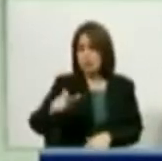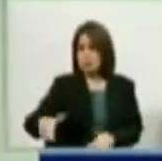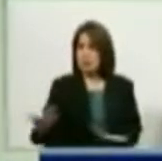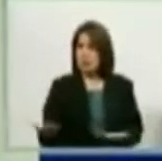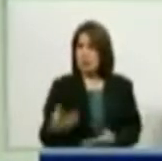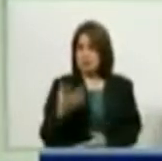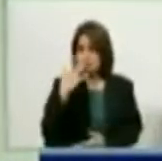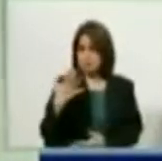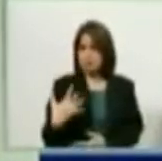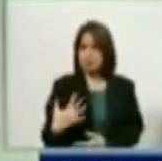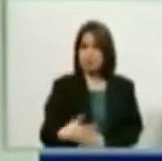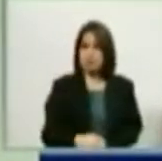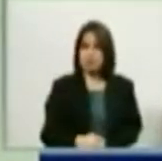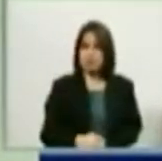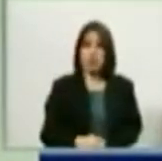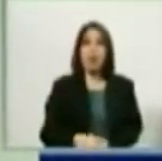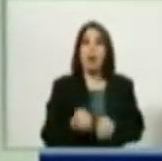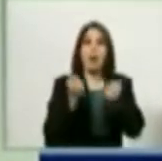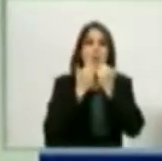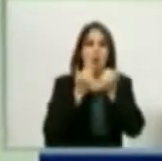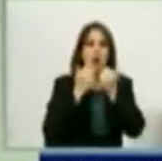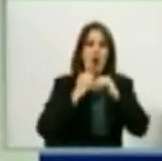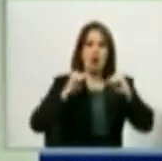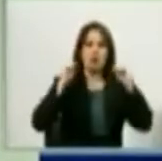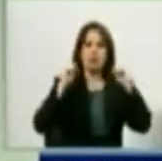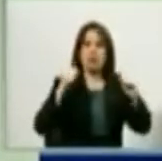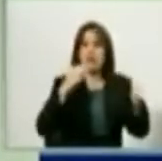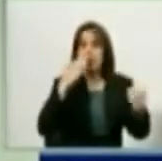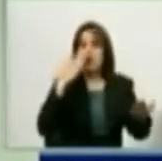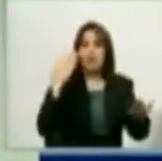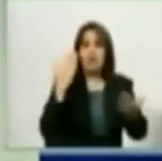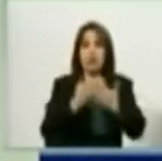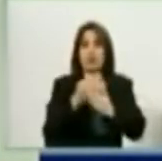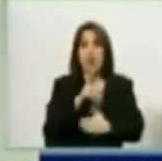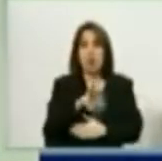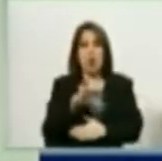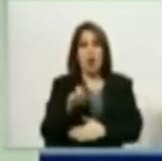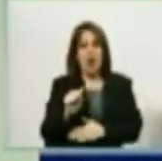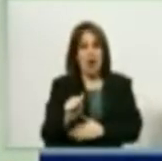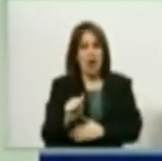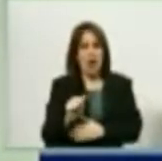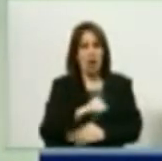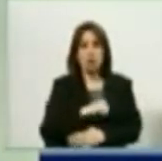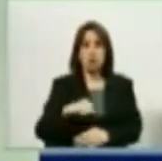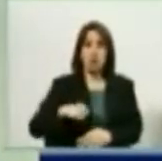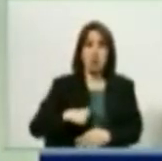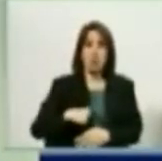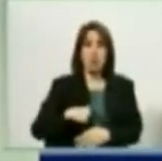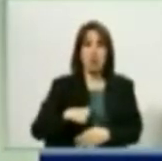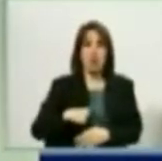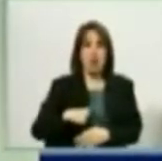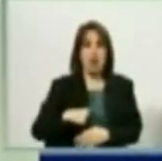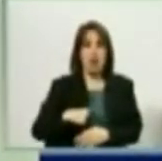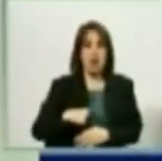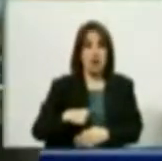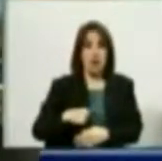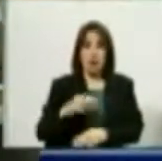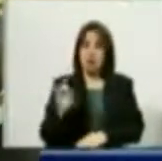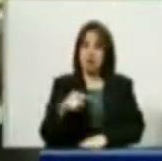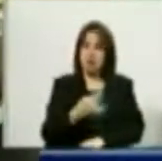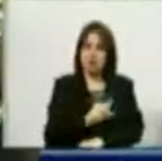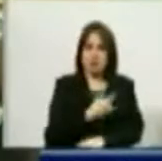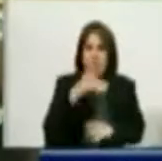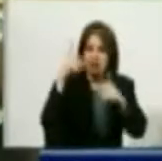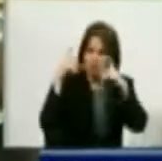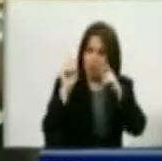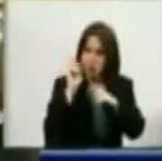protestan frente a la ula para exigir respeto por autonomía Universitaria Miren la foto del nacional esto es el nacional